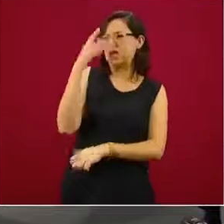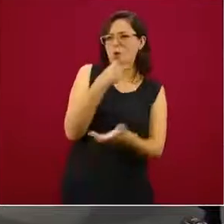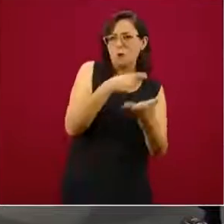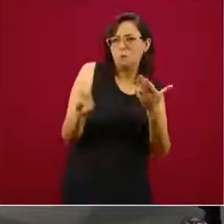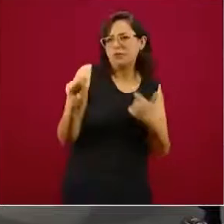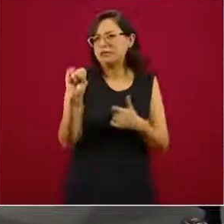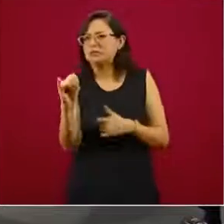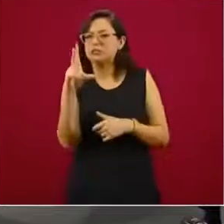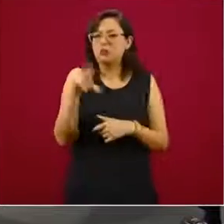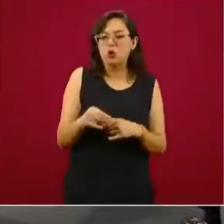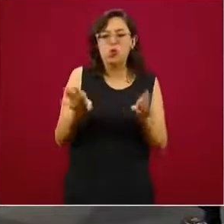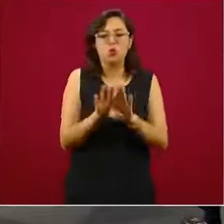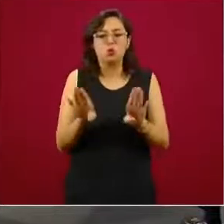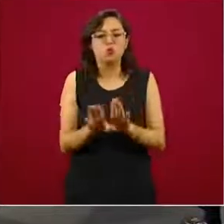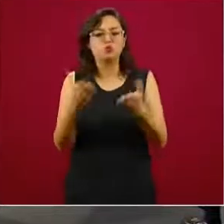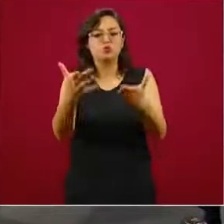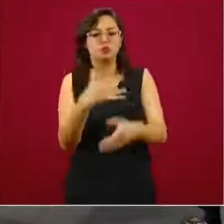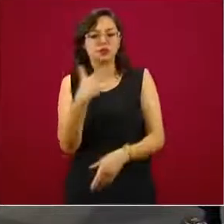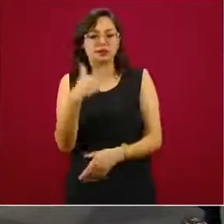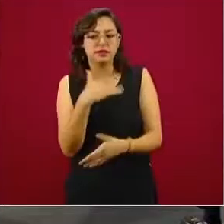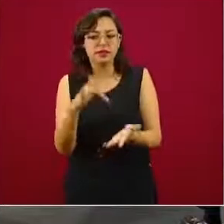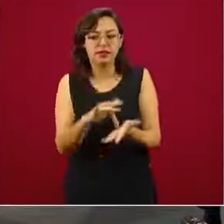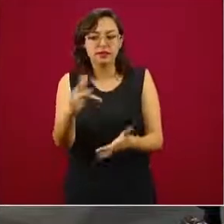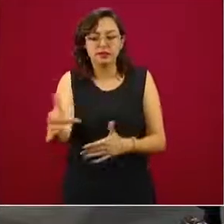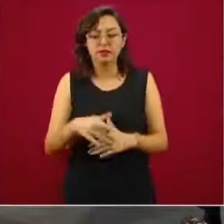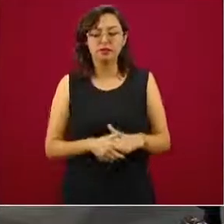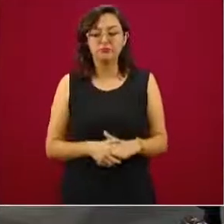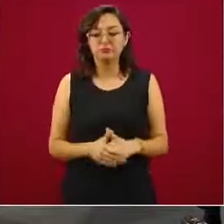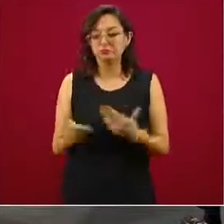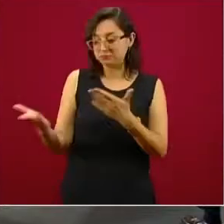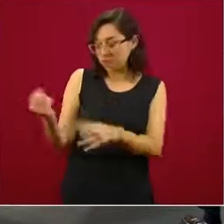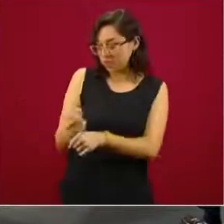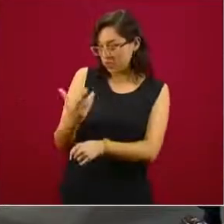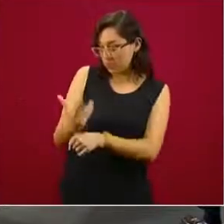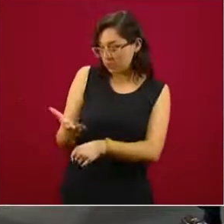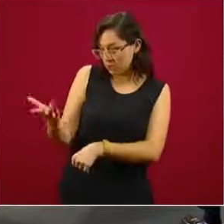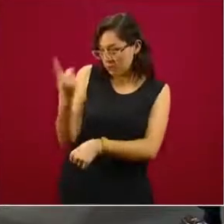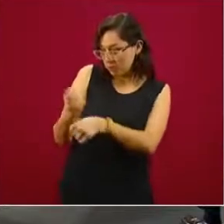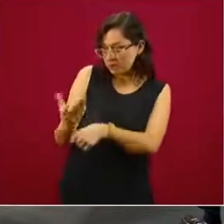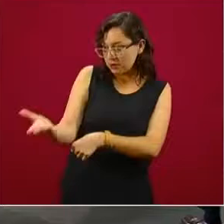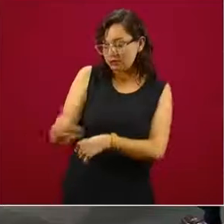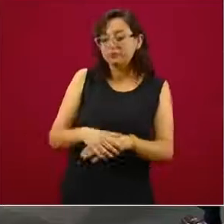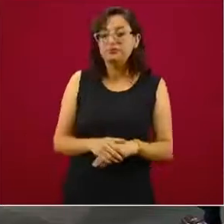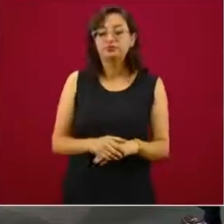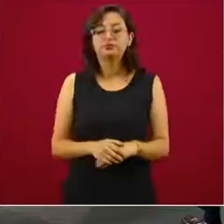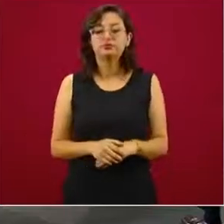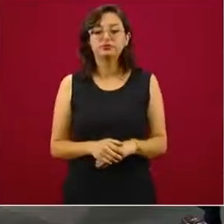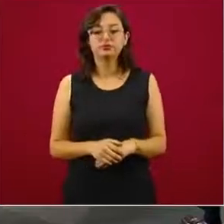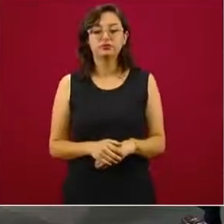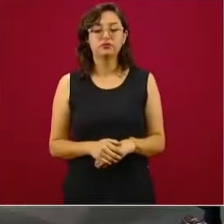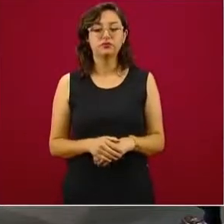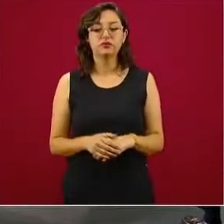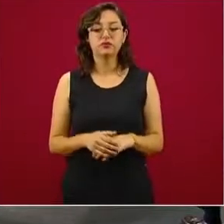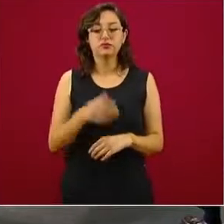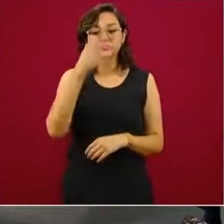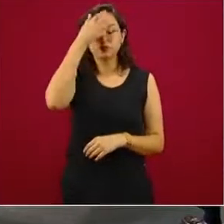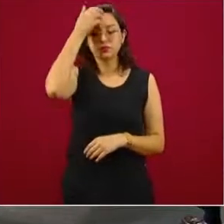Gracias. Muchas gracias. Si quieren, secretario. Bien, el tema del agua es un